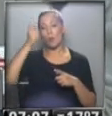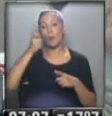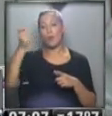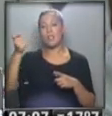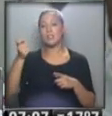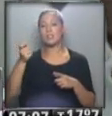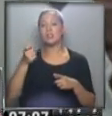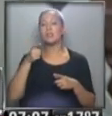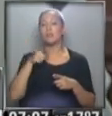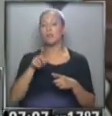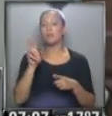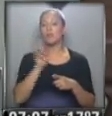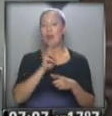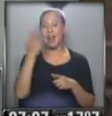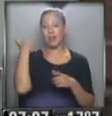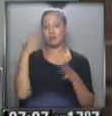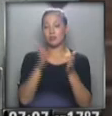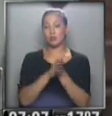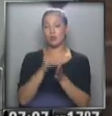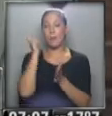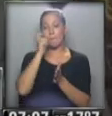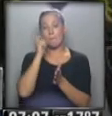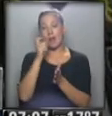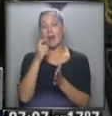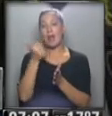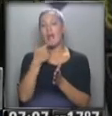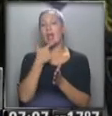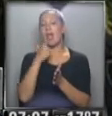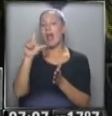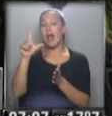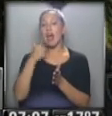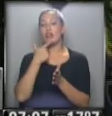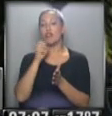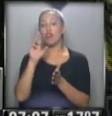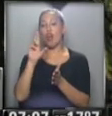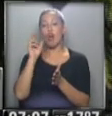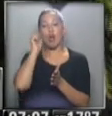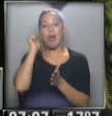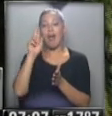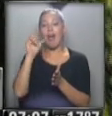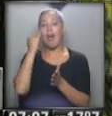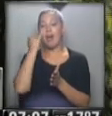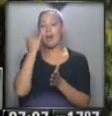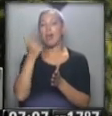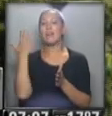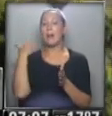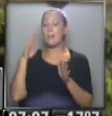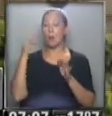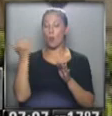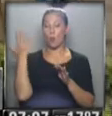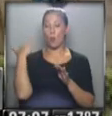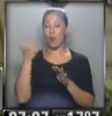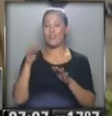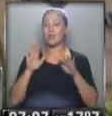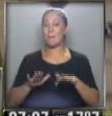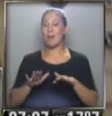la polifuncionaria menemista María Julia Alzogaray, luego de del paro del jueves pasado